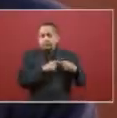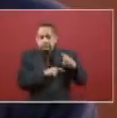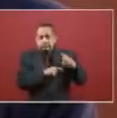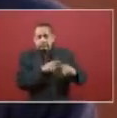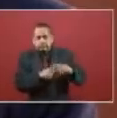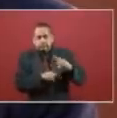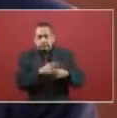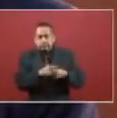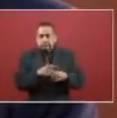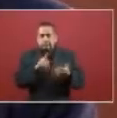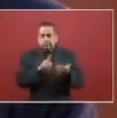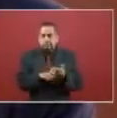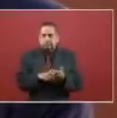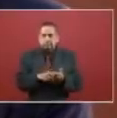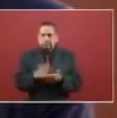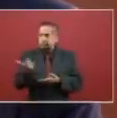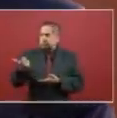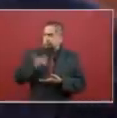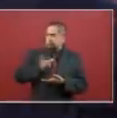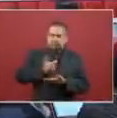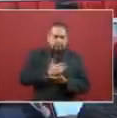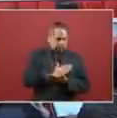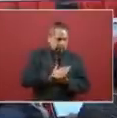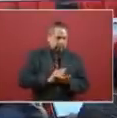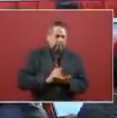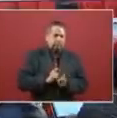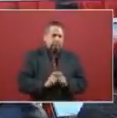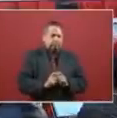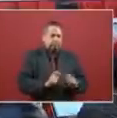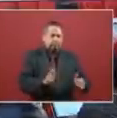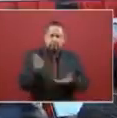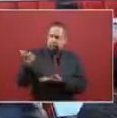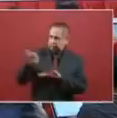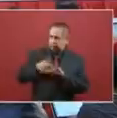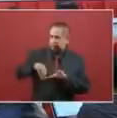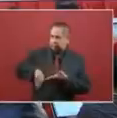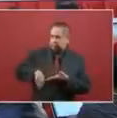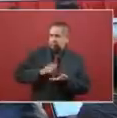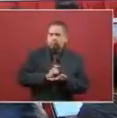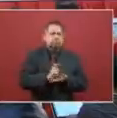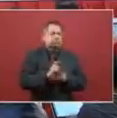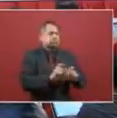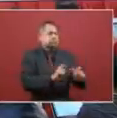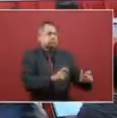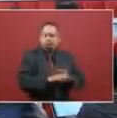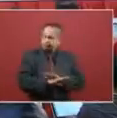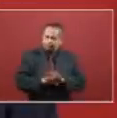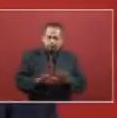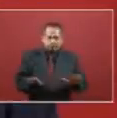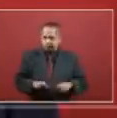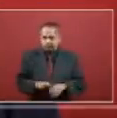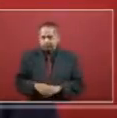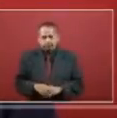de repartir el dinero del presupuesto a distintas organizaciones